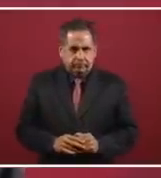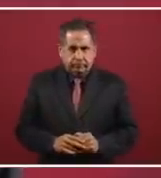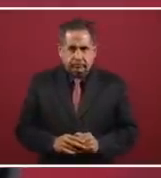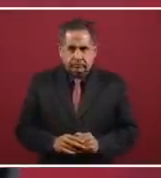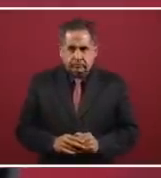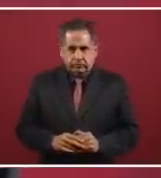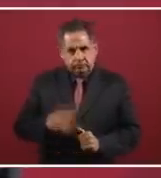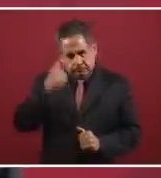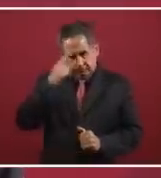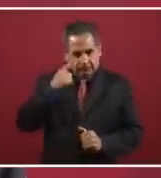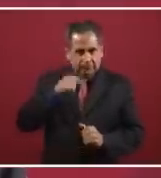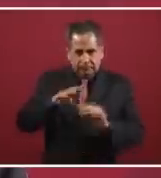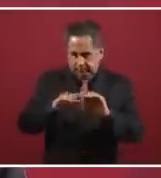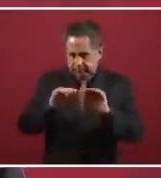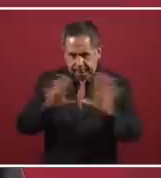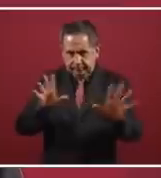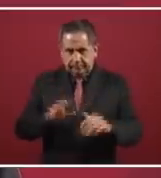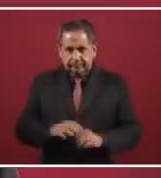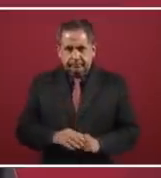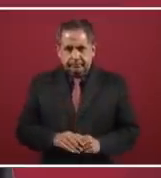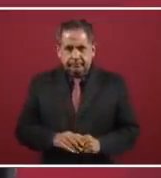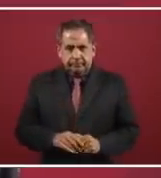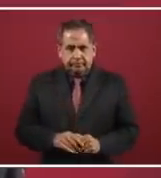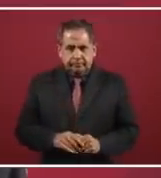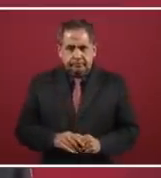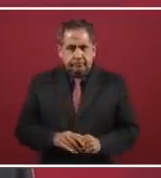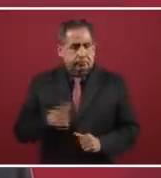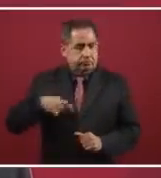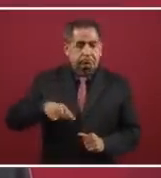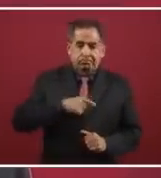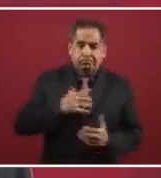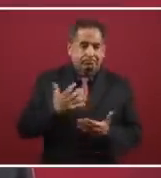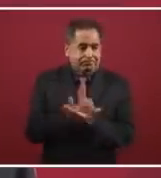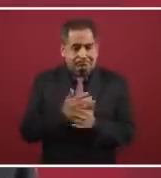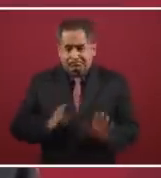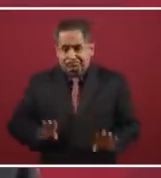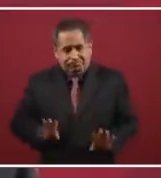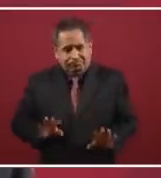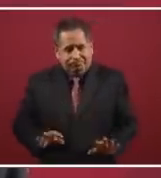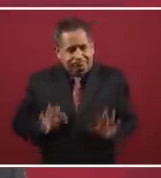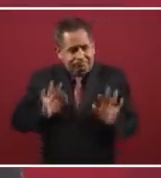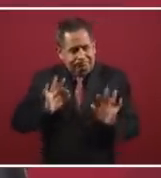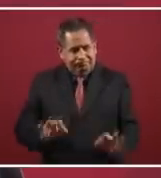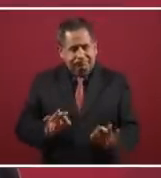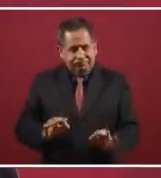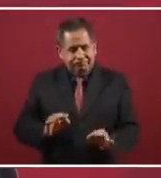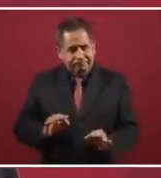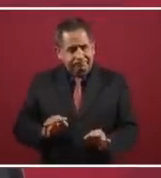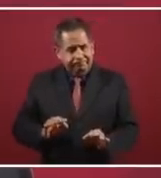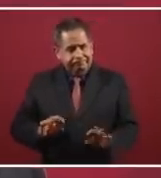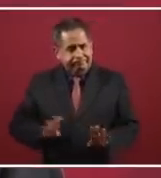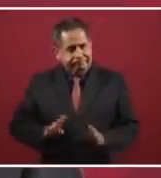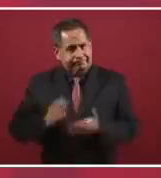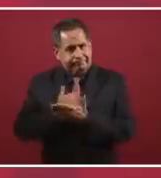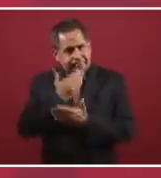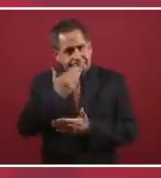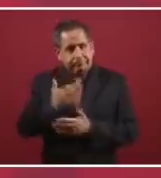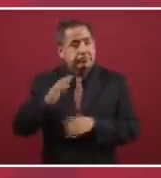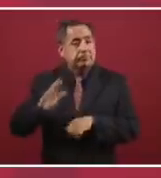Para dejarlo muy claro, ganamos porque se